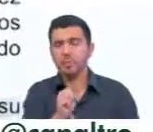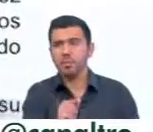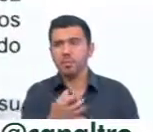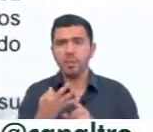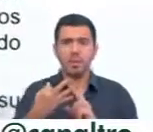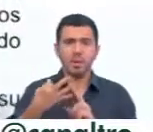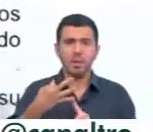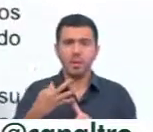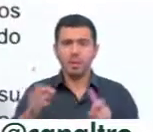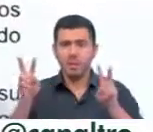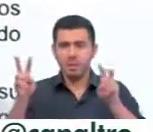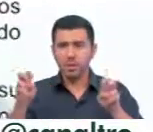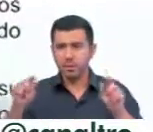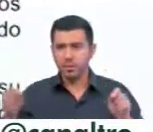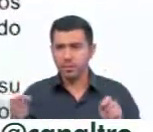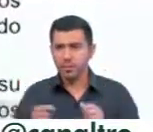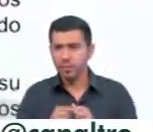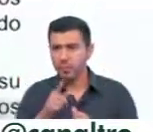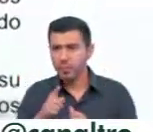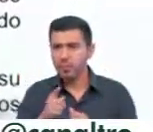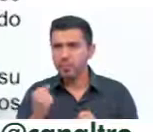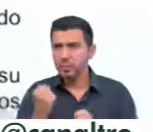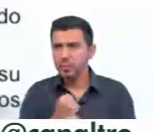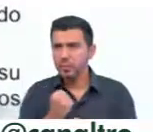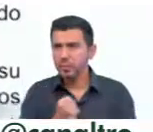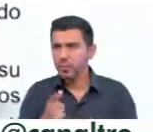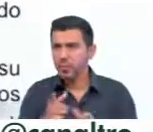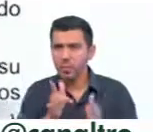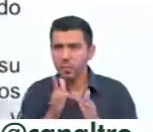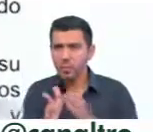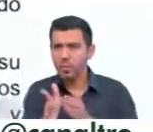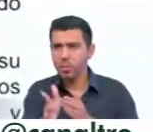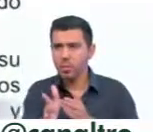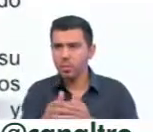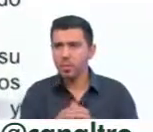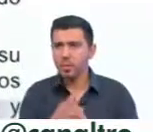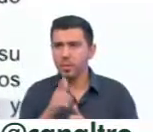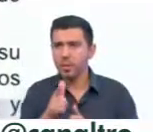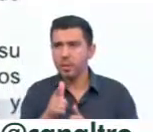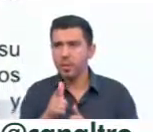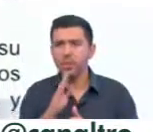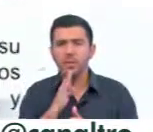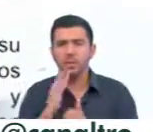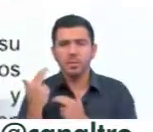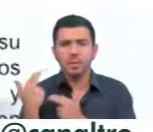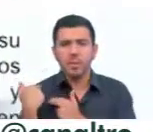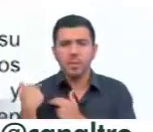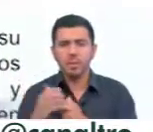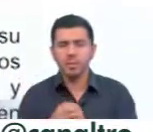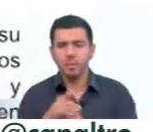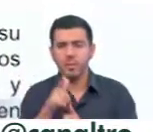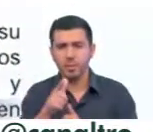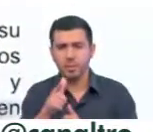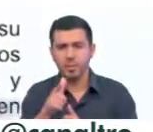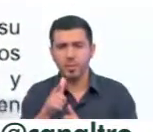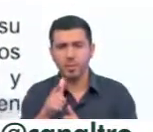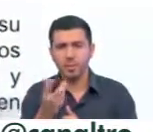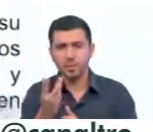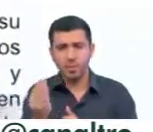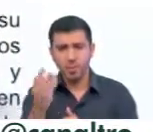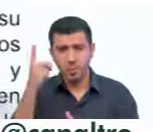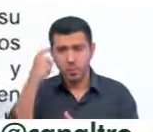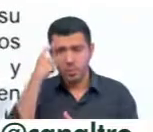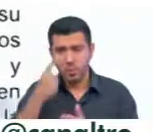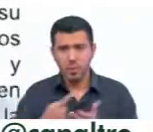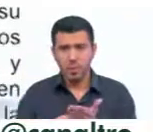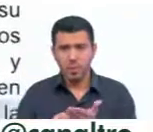comillas se efectuaron los actos urgentes en el lugar de los hechos por parte de las autoridades competentes y se hizo entrega de los